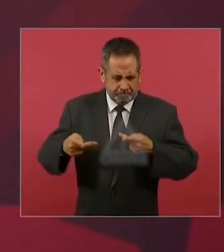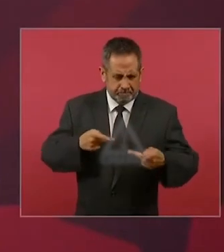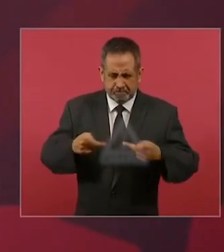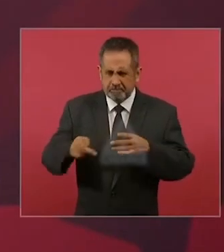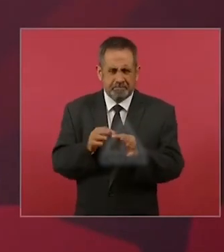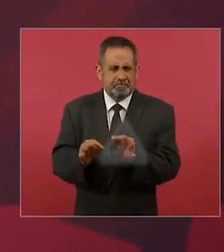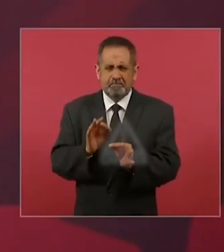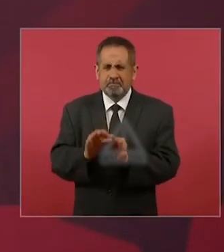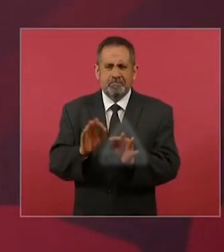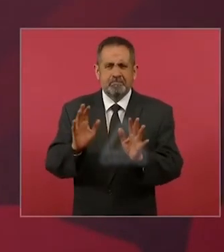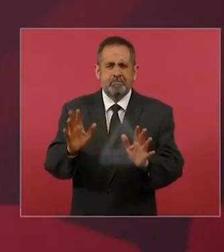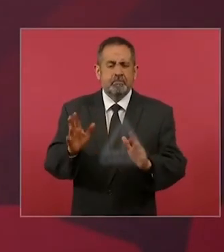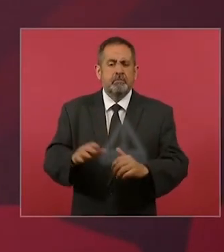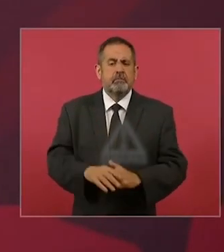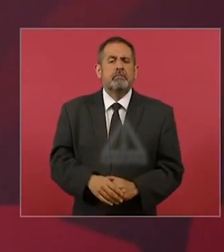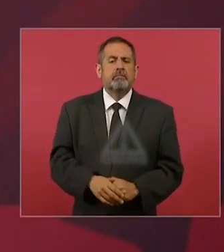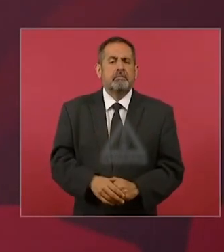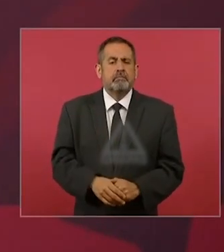preparados, y